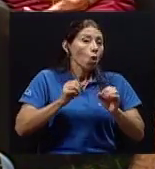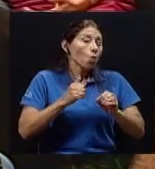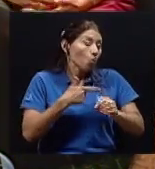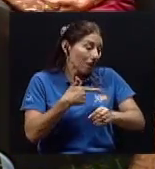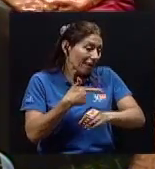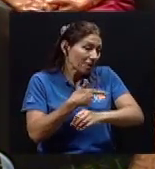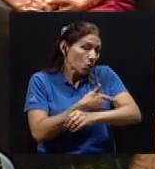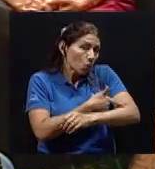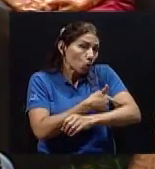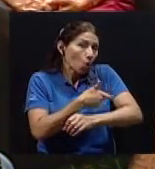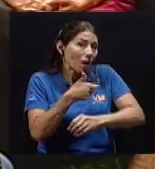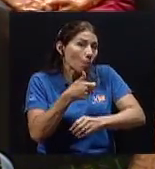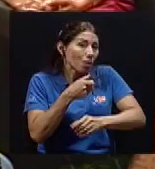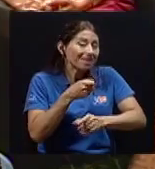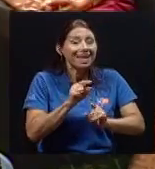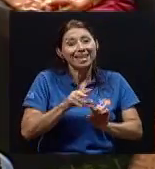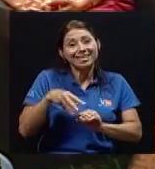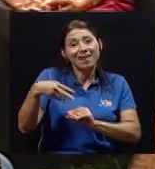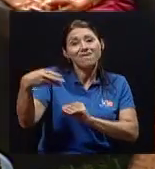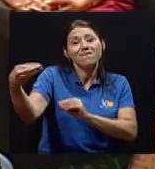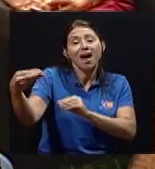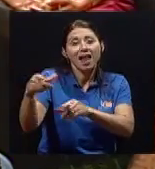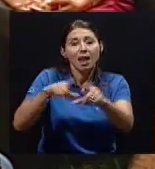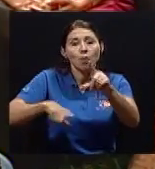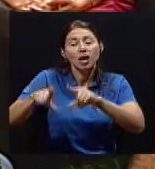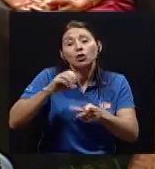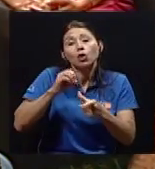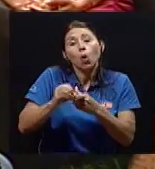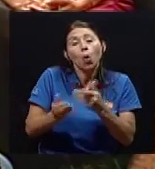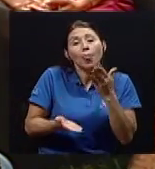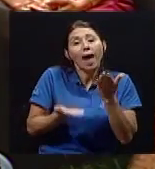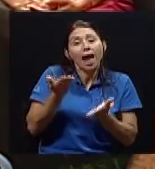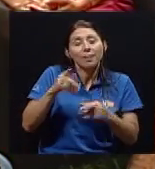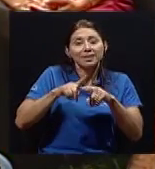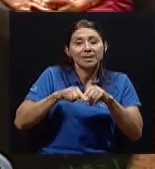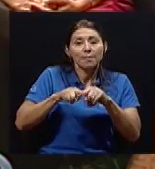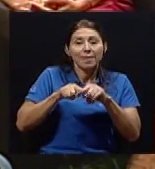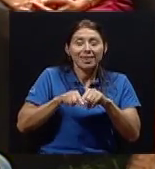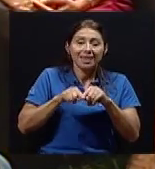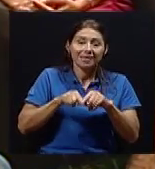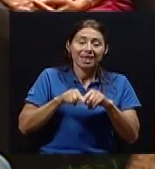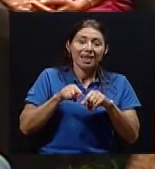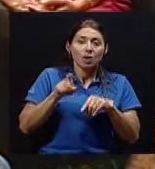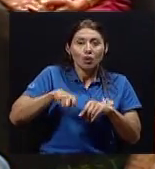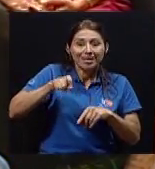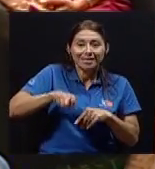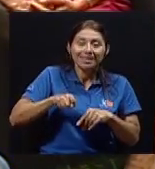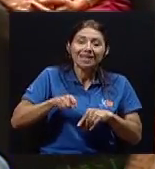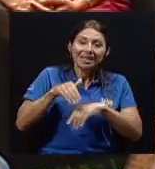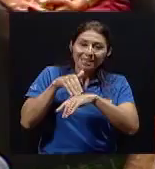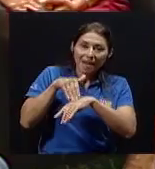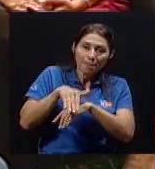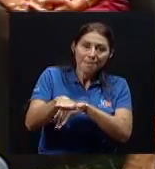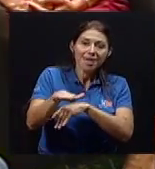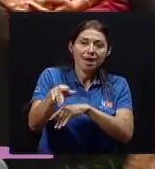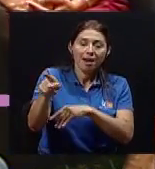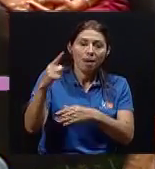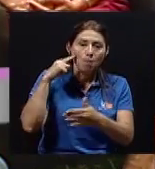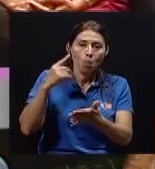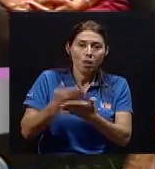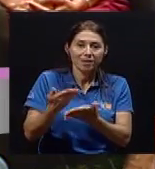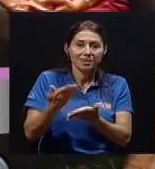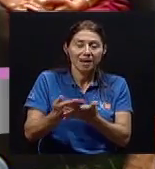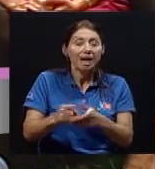hace llegar la muestra, dependiendo del análisis que sea. Sin embargo, en el